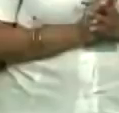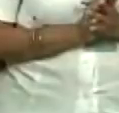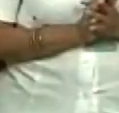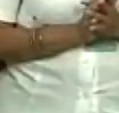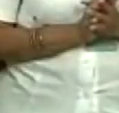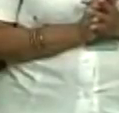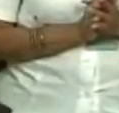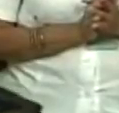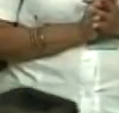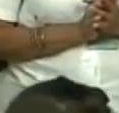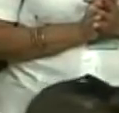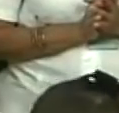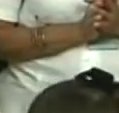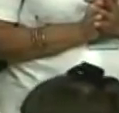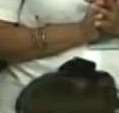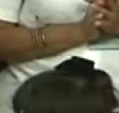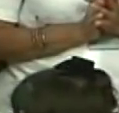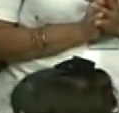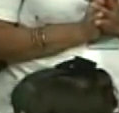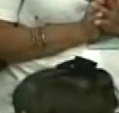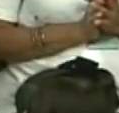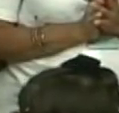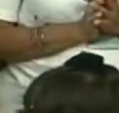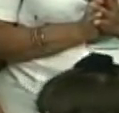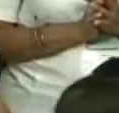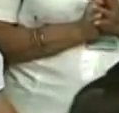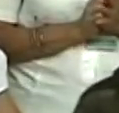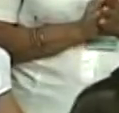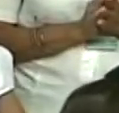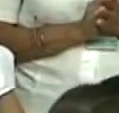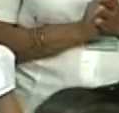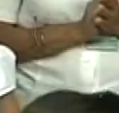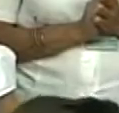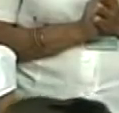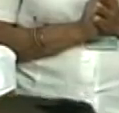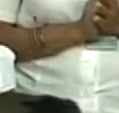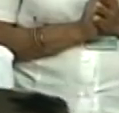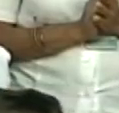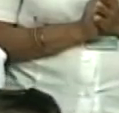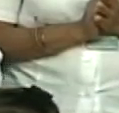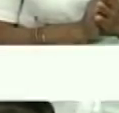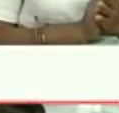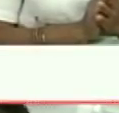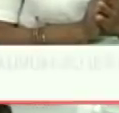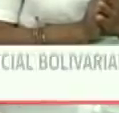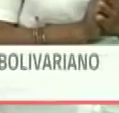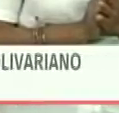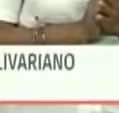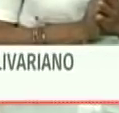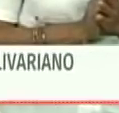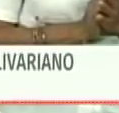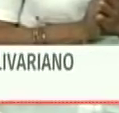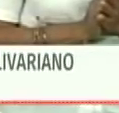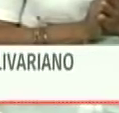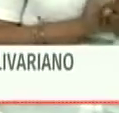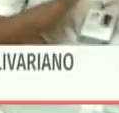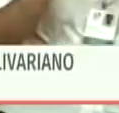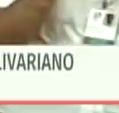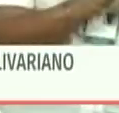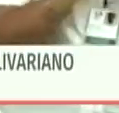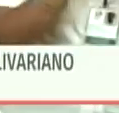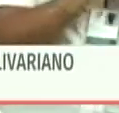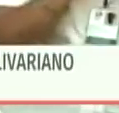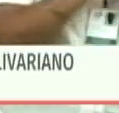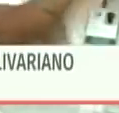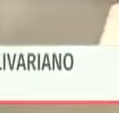colectivo institucional, agradecidos pues con lo que es la comuna y con todos los entes que nos